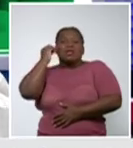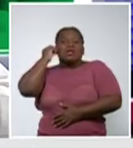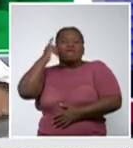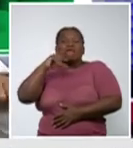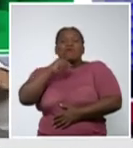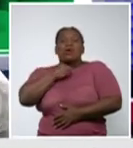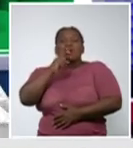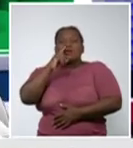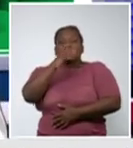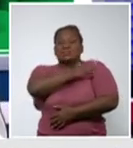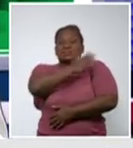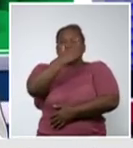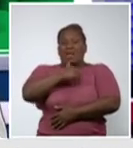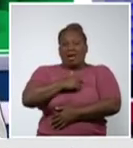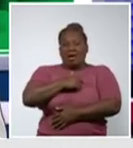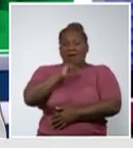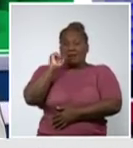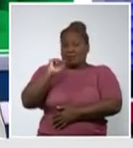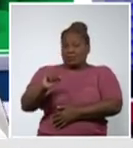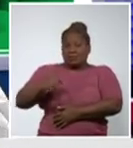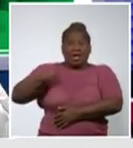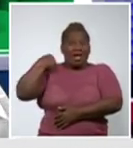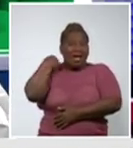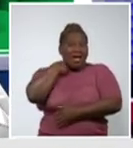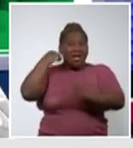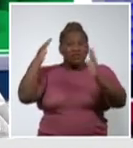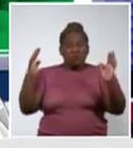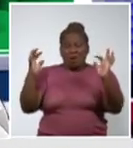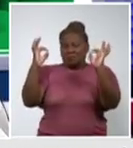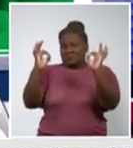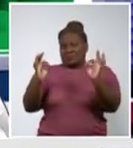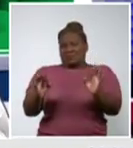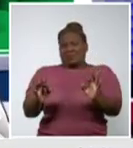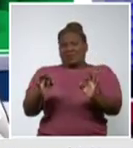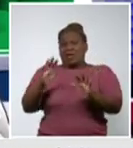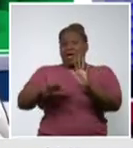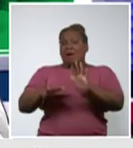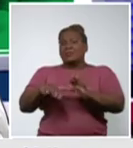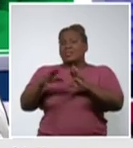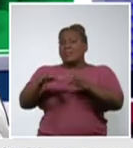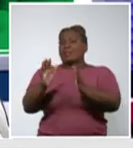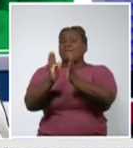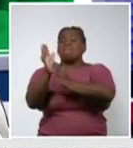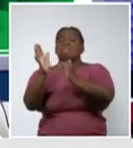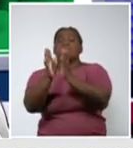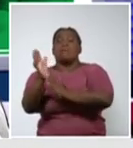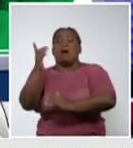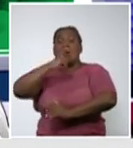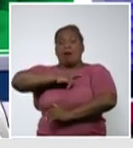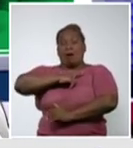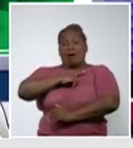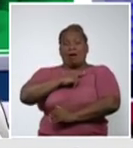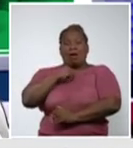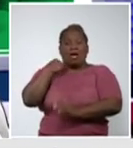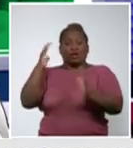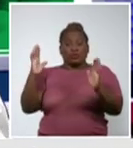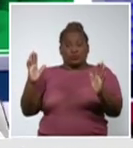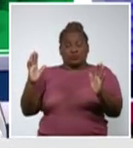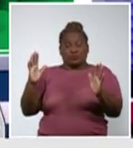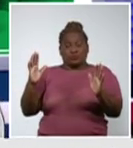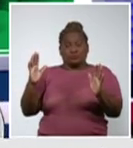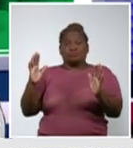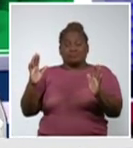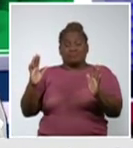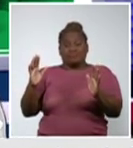todos los años hay un comportamiento que a veces tiene que ver con la estación del año, un comportamiento estacional. Y por